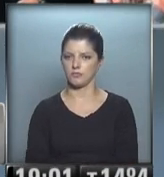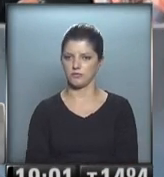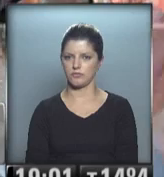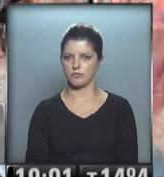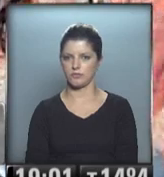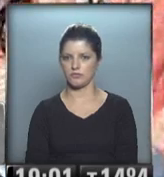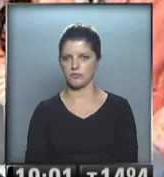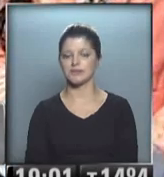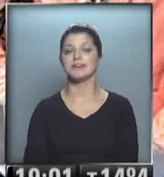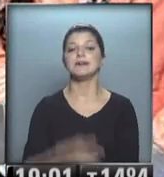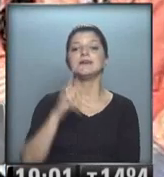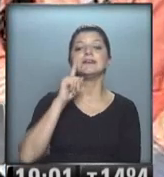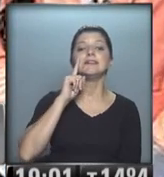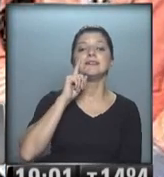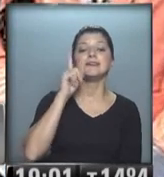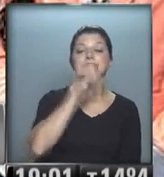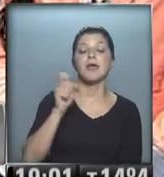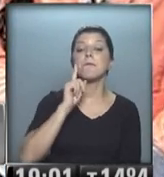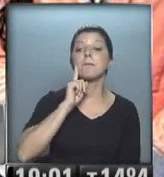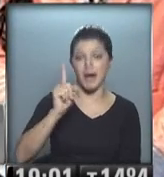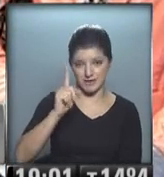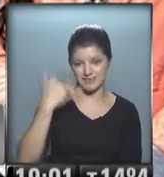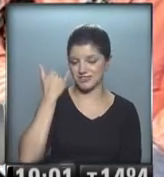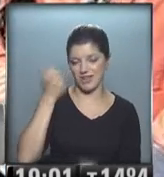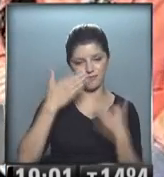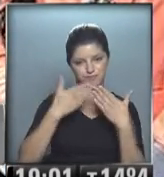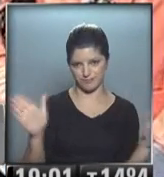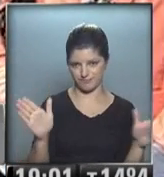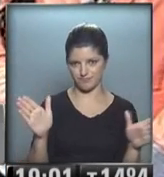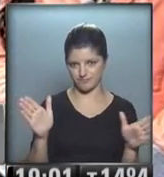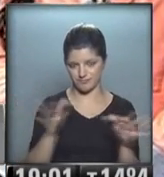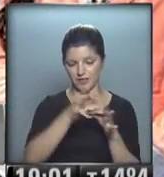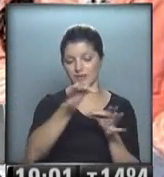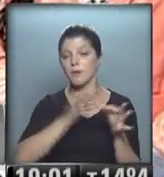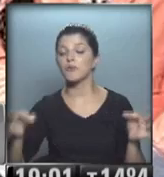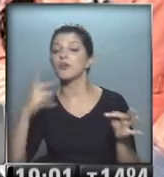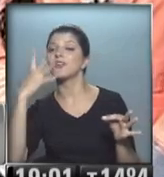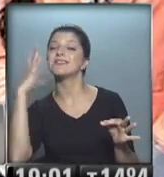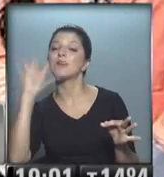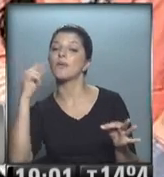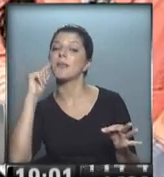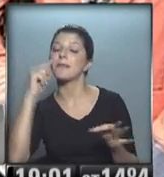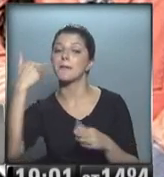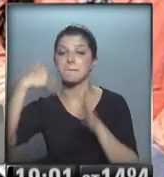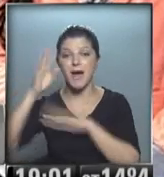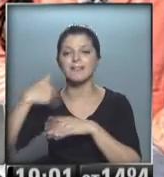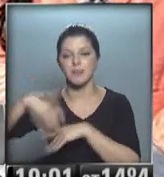Bueno, hay unos 100.000 ya inaugurados o en etapas finales, y unos 50.000 más que están en distintas etapas, desde el proyecto ejecutivo